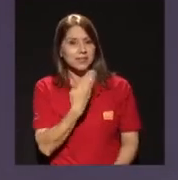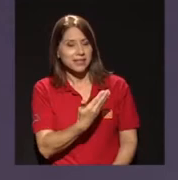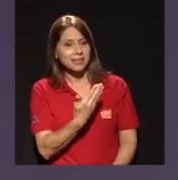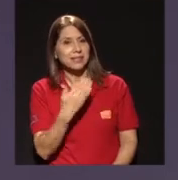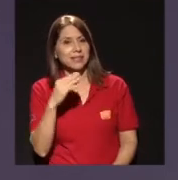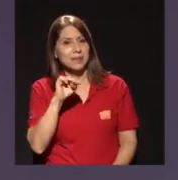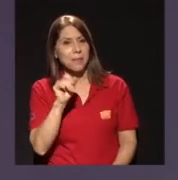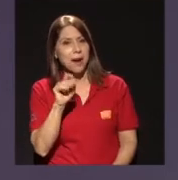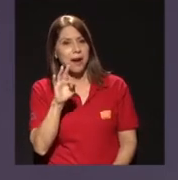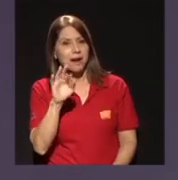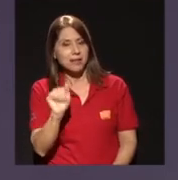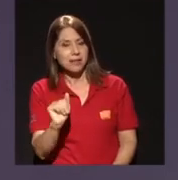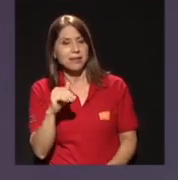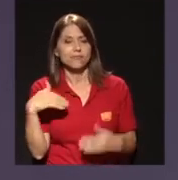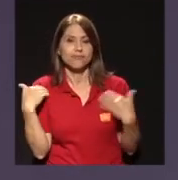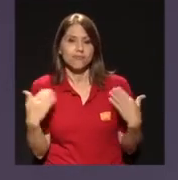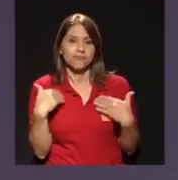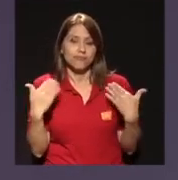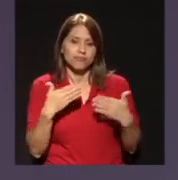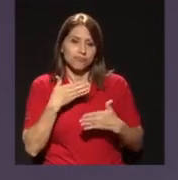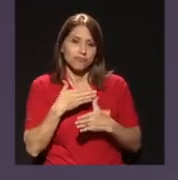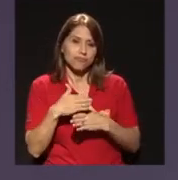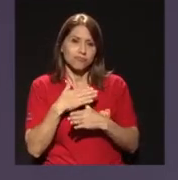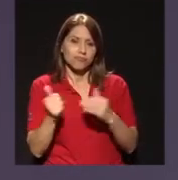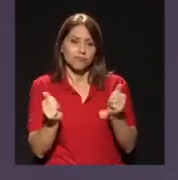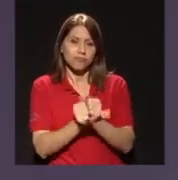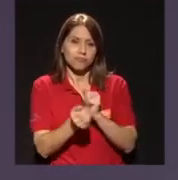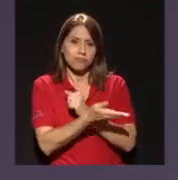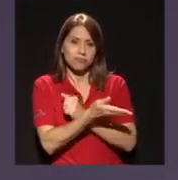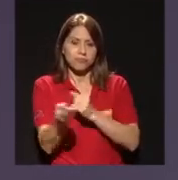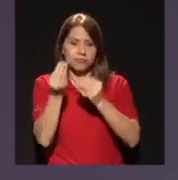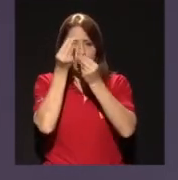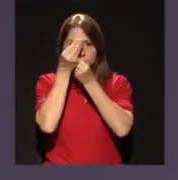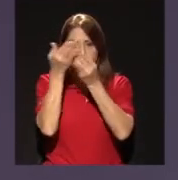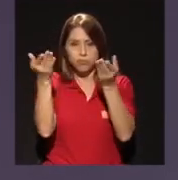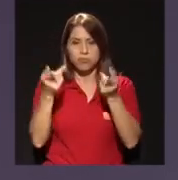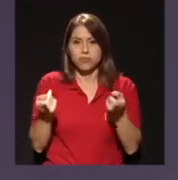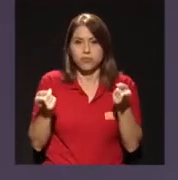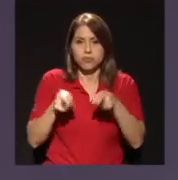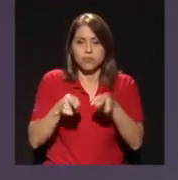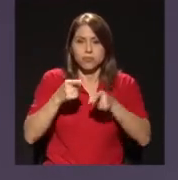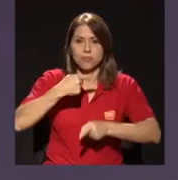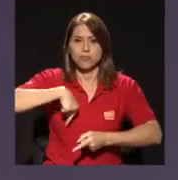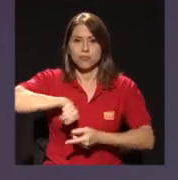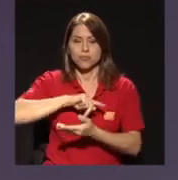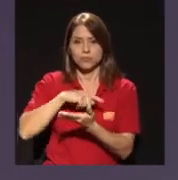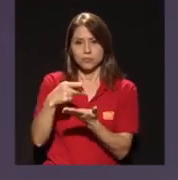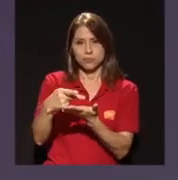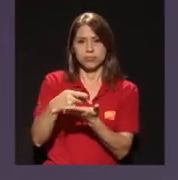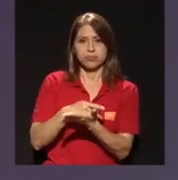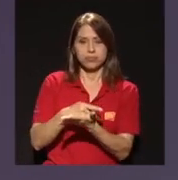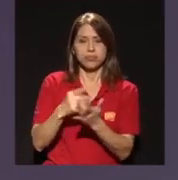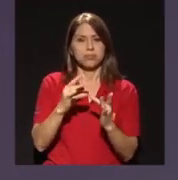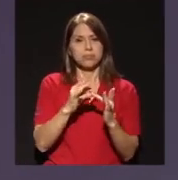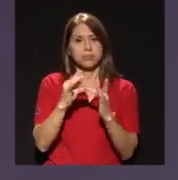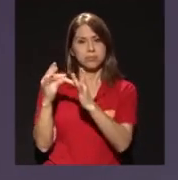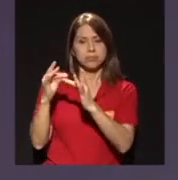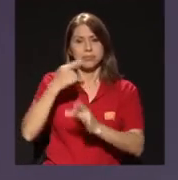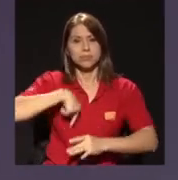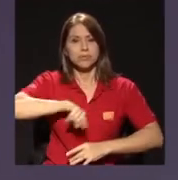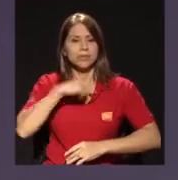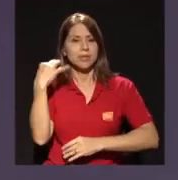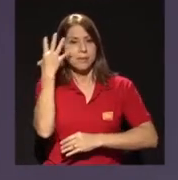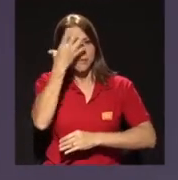placer estar acá compartiendo con ustedes de la información que sucede en nuestra provincia y sobre todo en nuestra bella institución